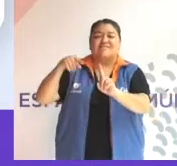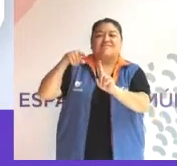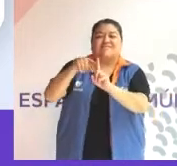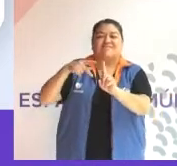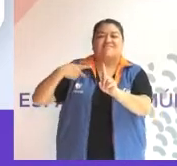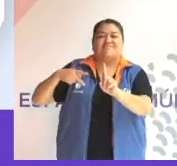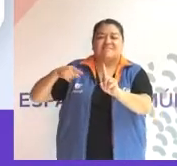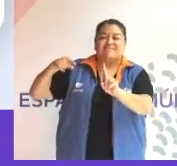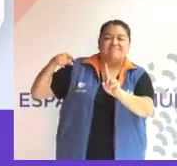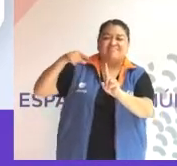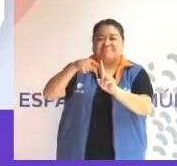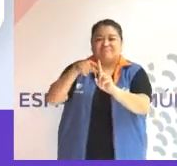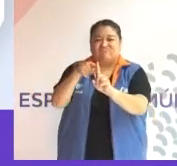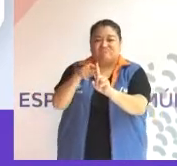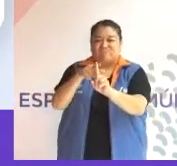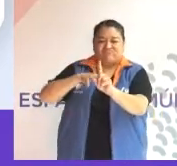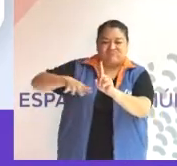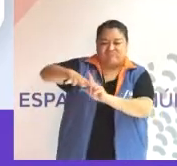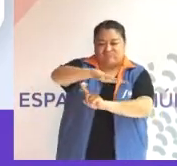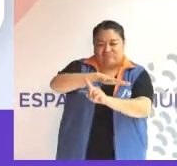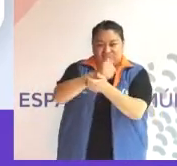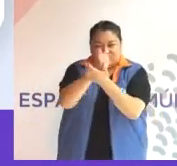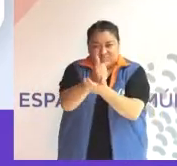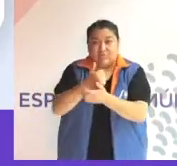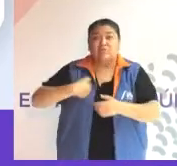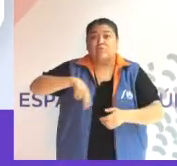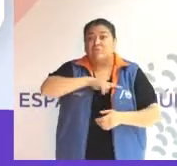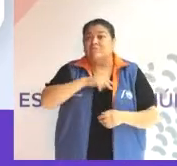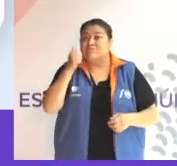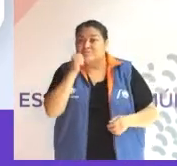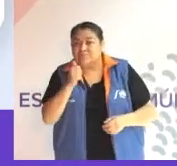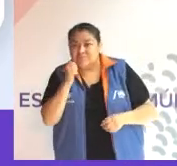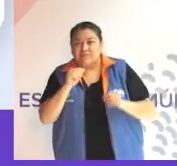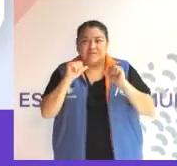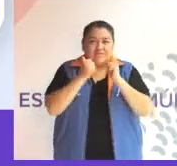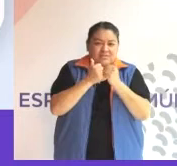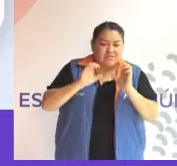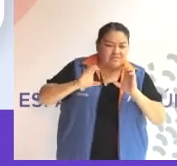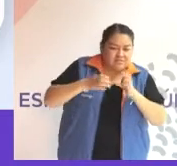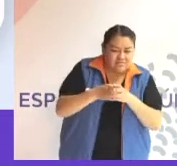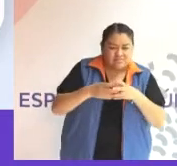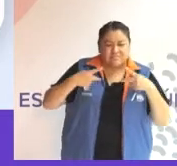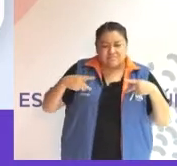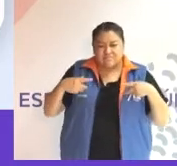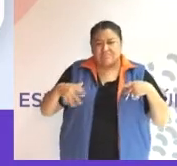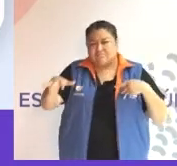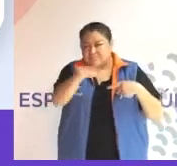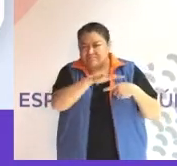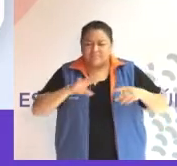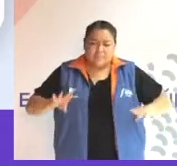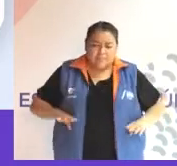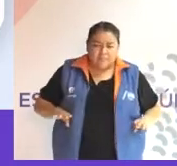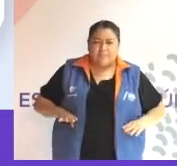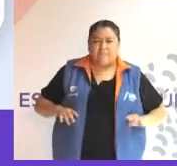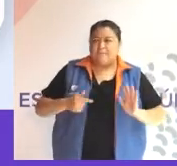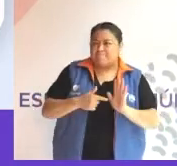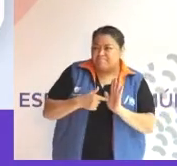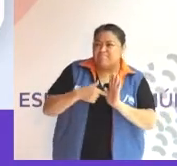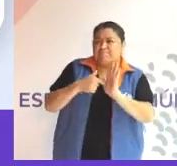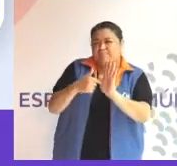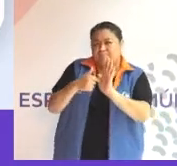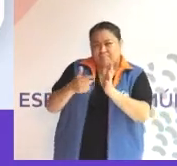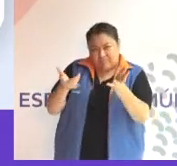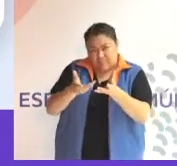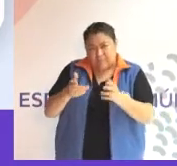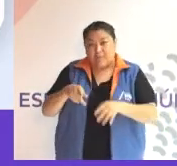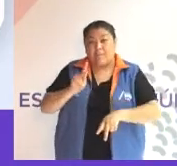porque hablamos mucho, las organizaciones tendemos a hablar mucho de nosotras mismas, ¿no? De lo que hacemos,